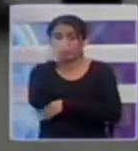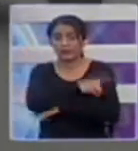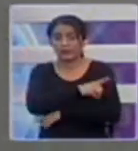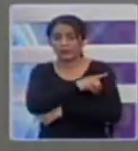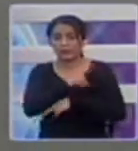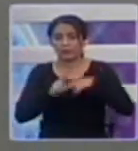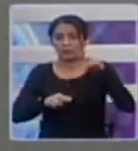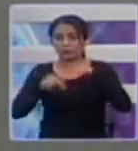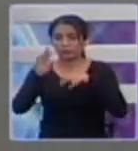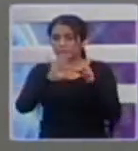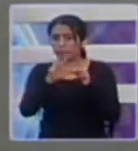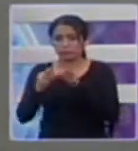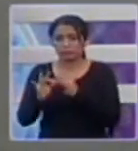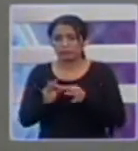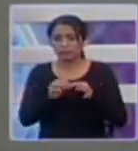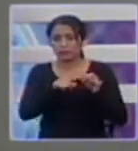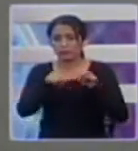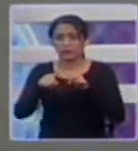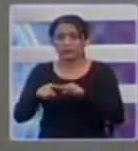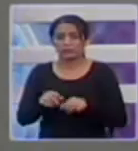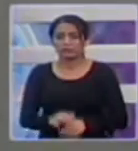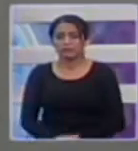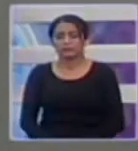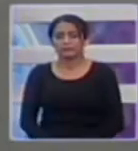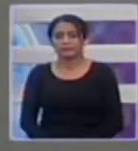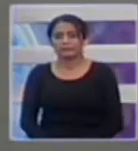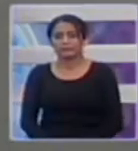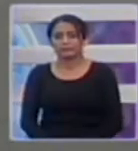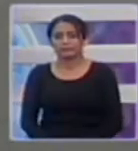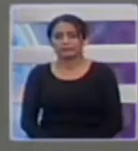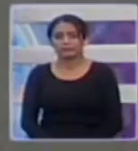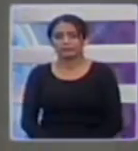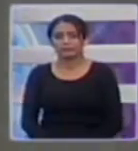la colocación de muros de cemento en el sitio. Yelena Perlaza, Telerama Noticias.